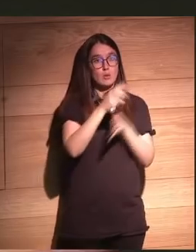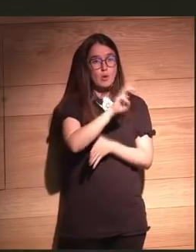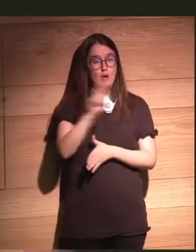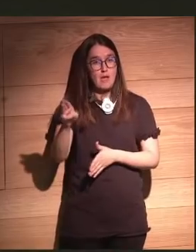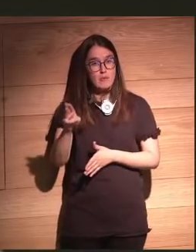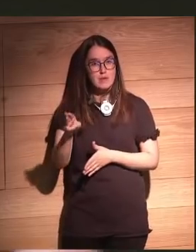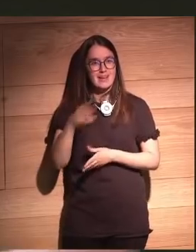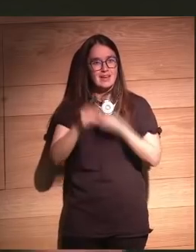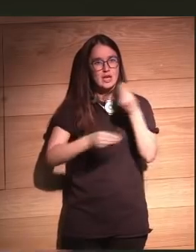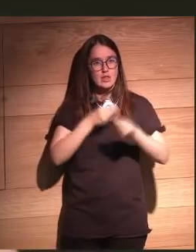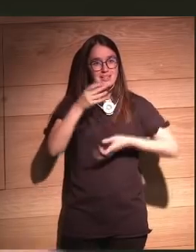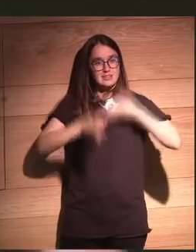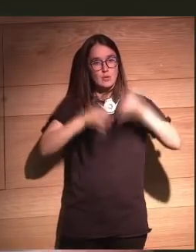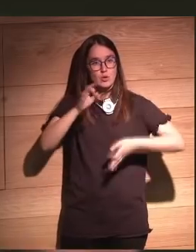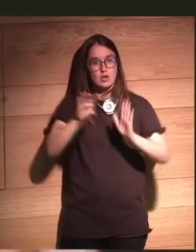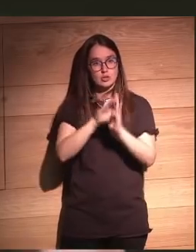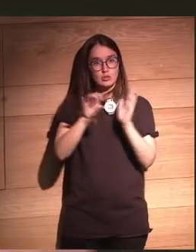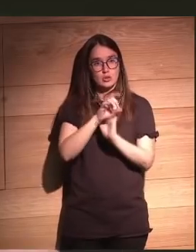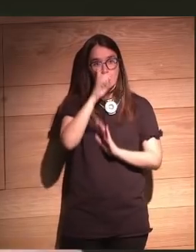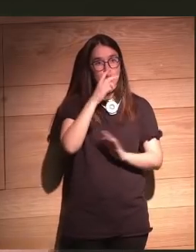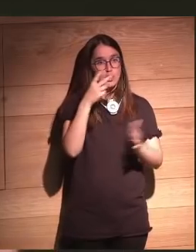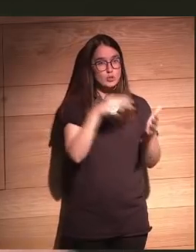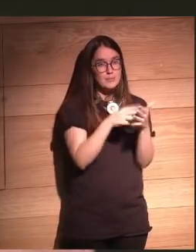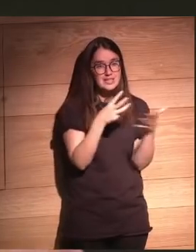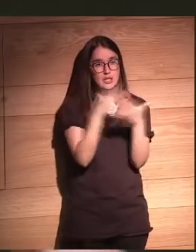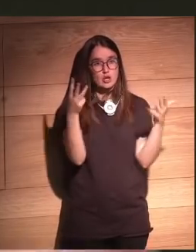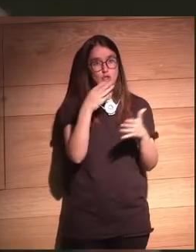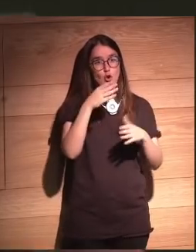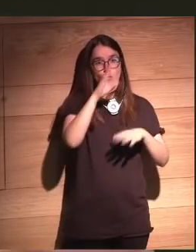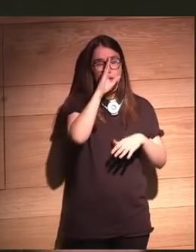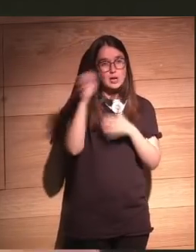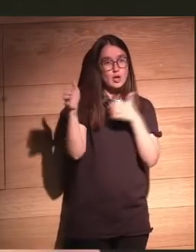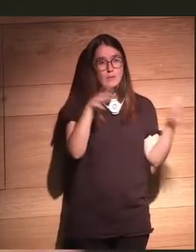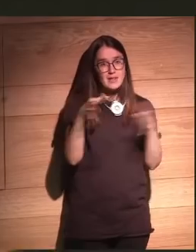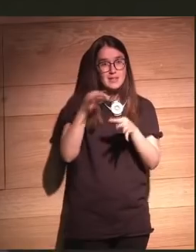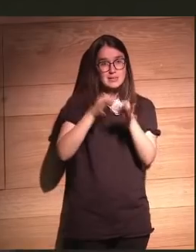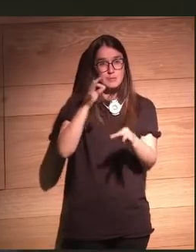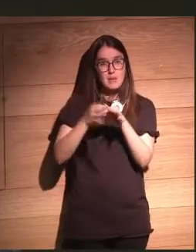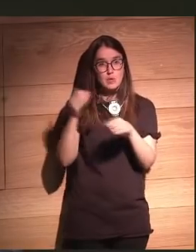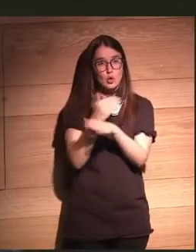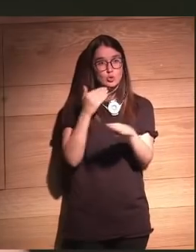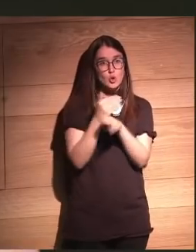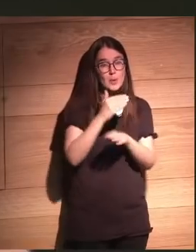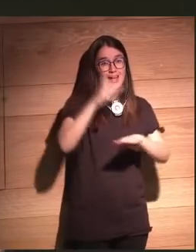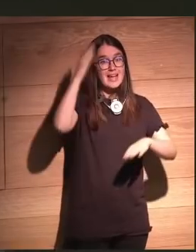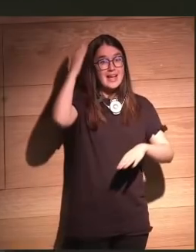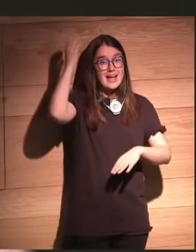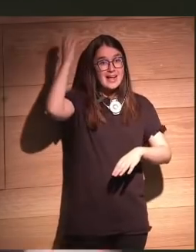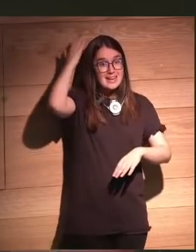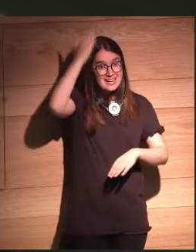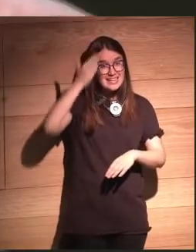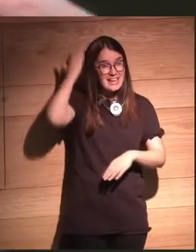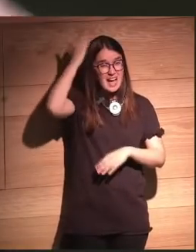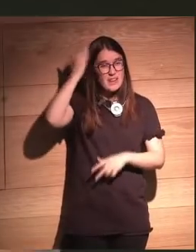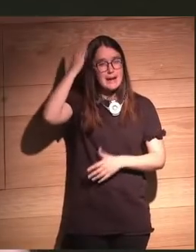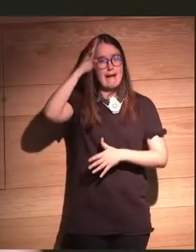Constitucional, y en 4 ocasiones, en el 2018, febrero, marzo, septiembre, octubre, Navarra, Cataluña, Euskadi, Aragón, Navarra,